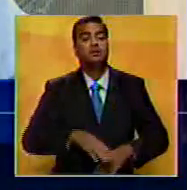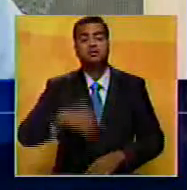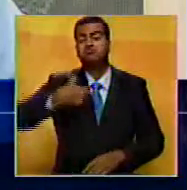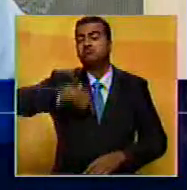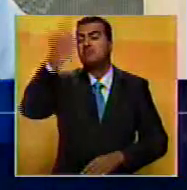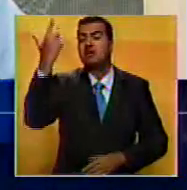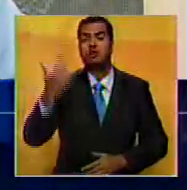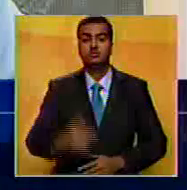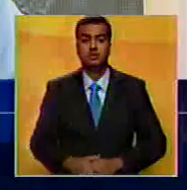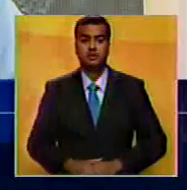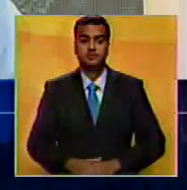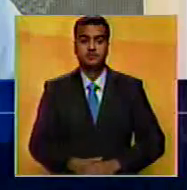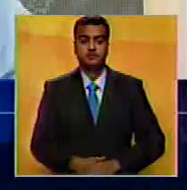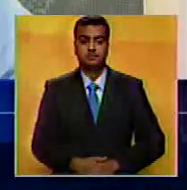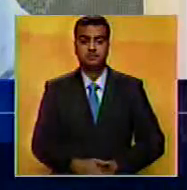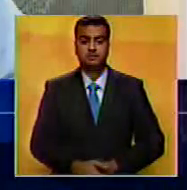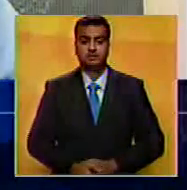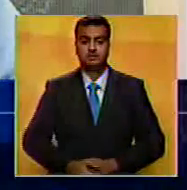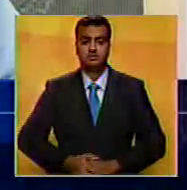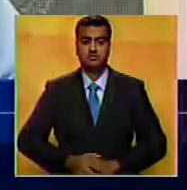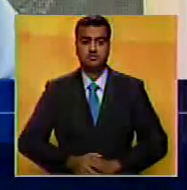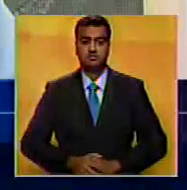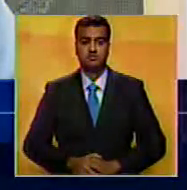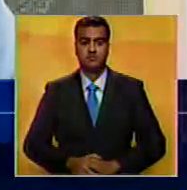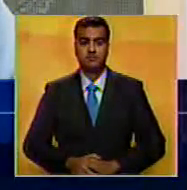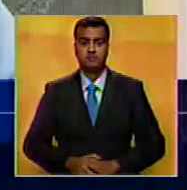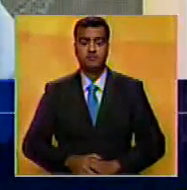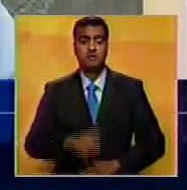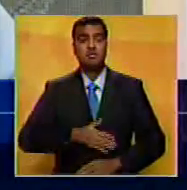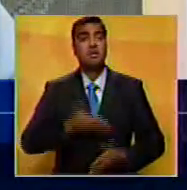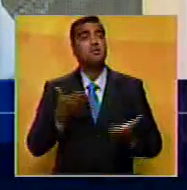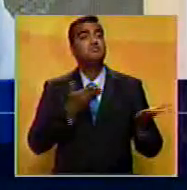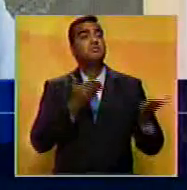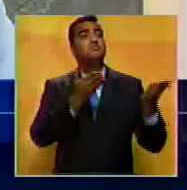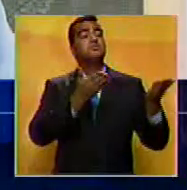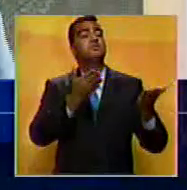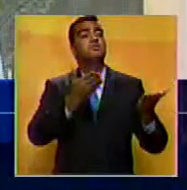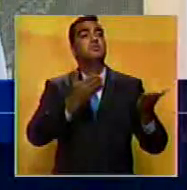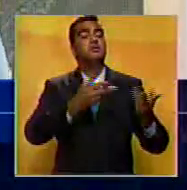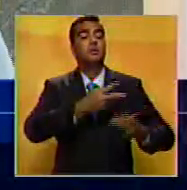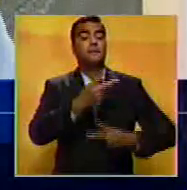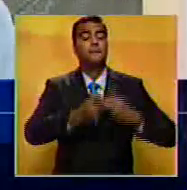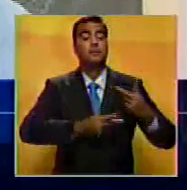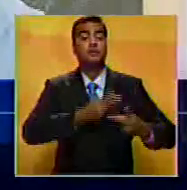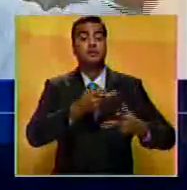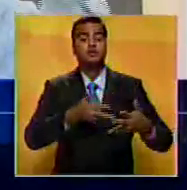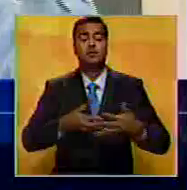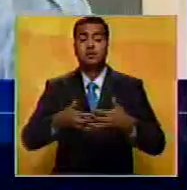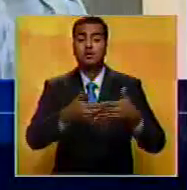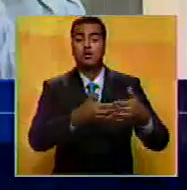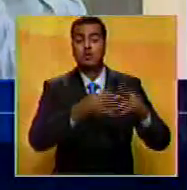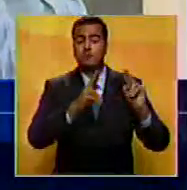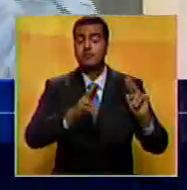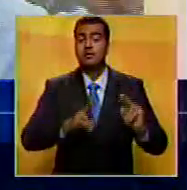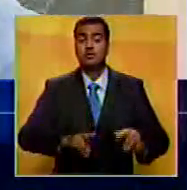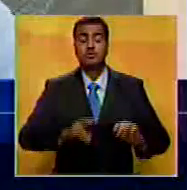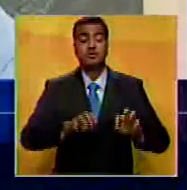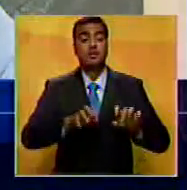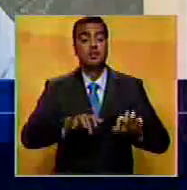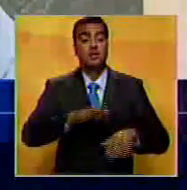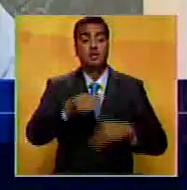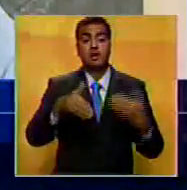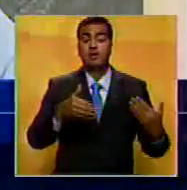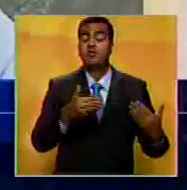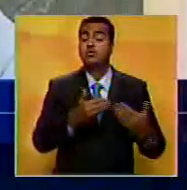desvergonzado, que está al servicio de la política imperial como ningún secretario